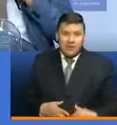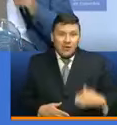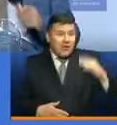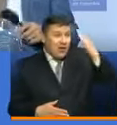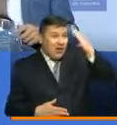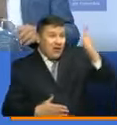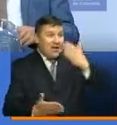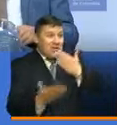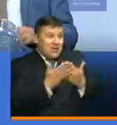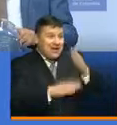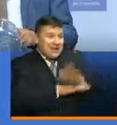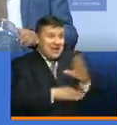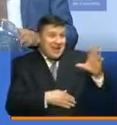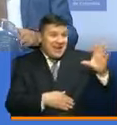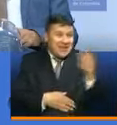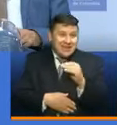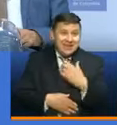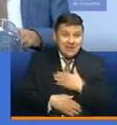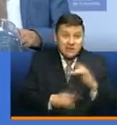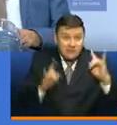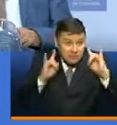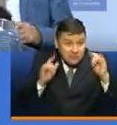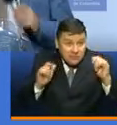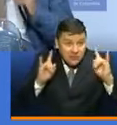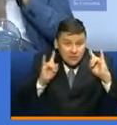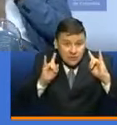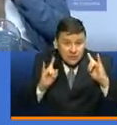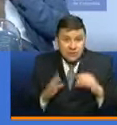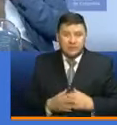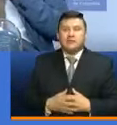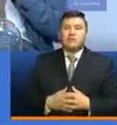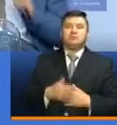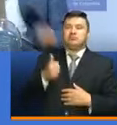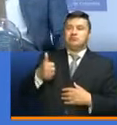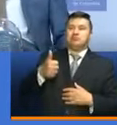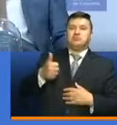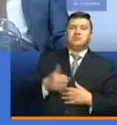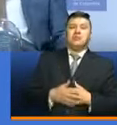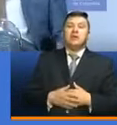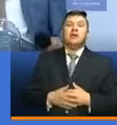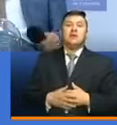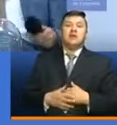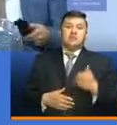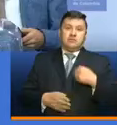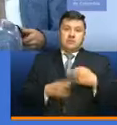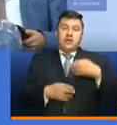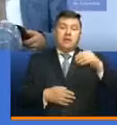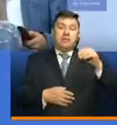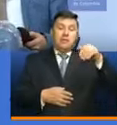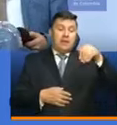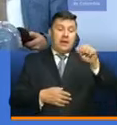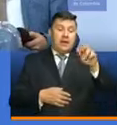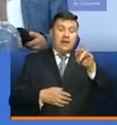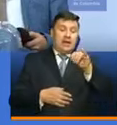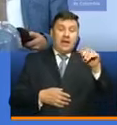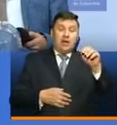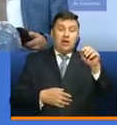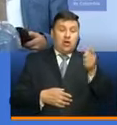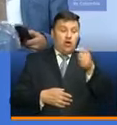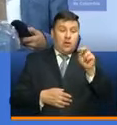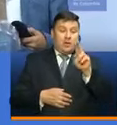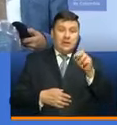buenas tardes a todos. ¿Me escuchan? Muy bien. Habla Marina Gómez y vengo en